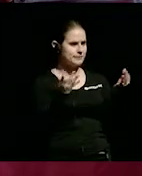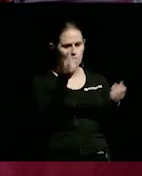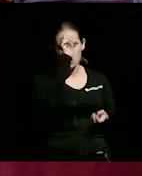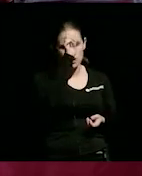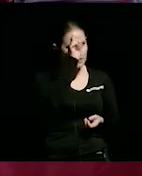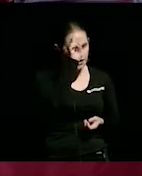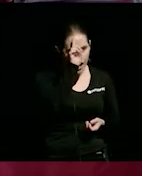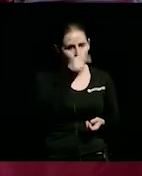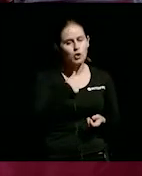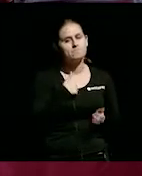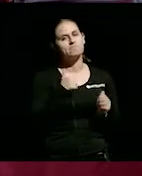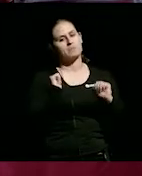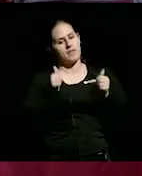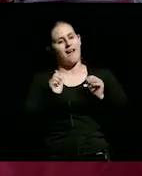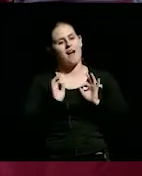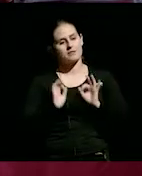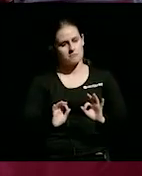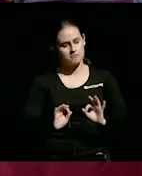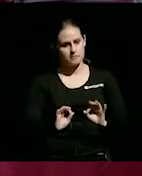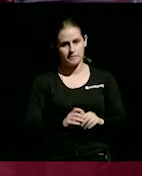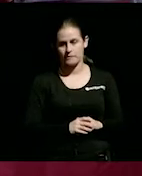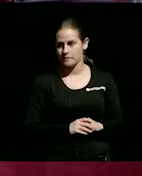Así que empecé ahí.